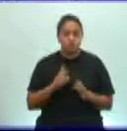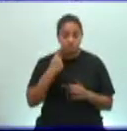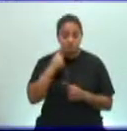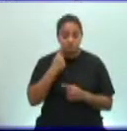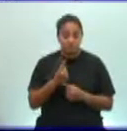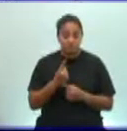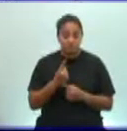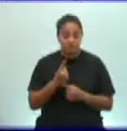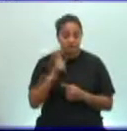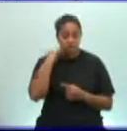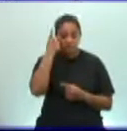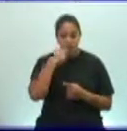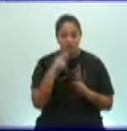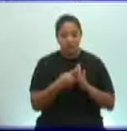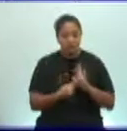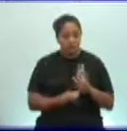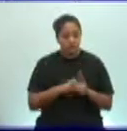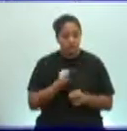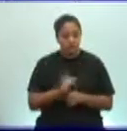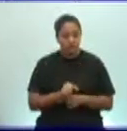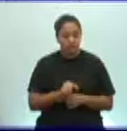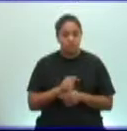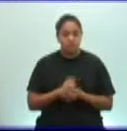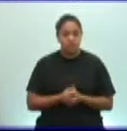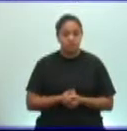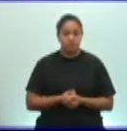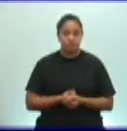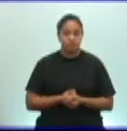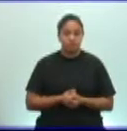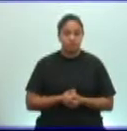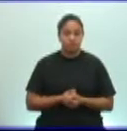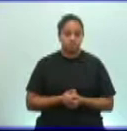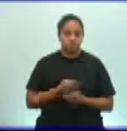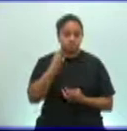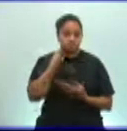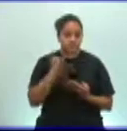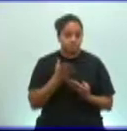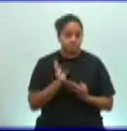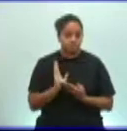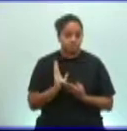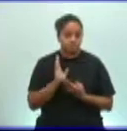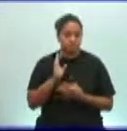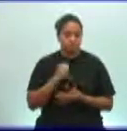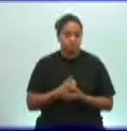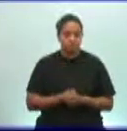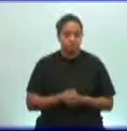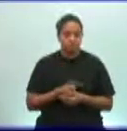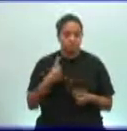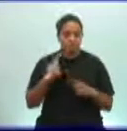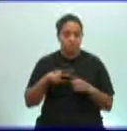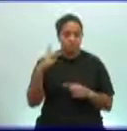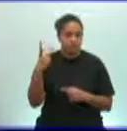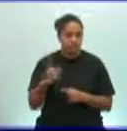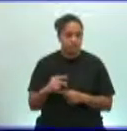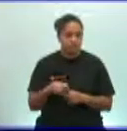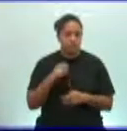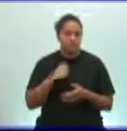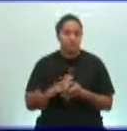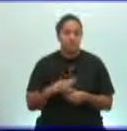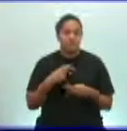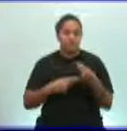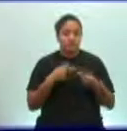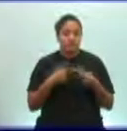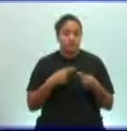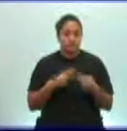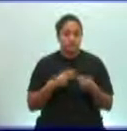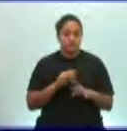las características de la fábula y de la anécdota, vamos a observar la siguiente actividad que realizarán una